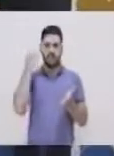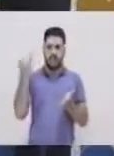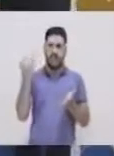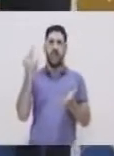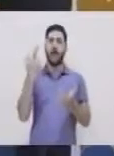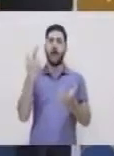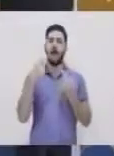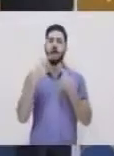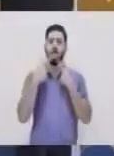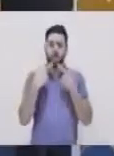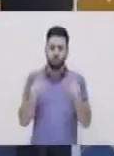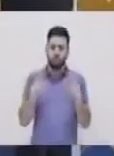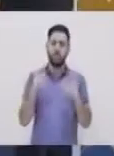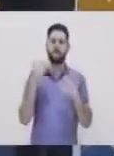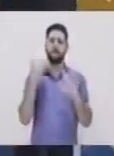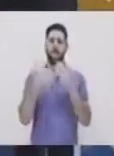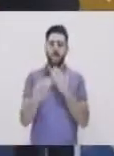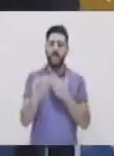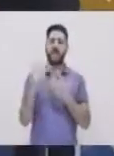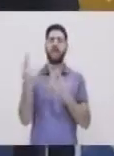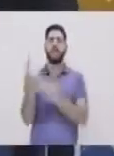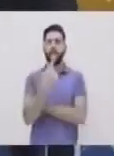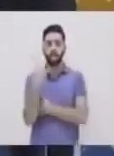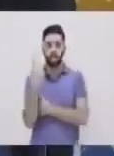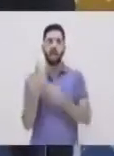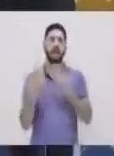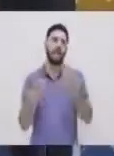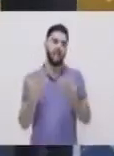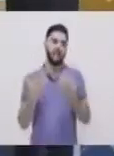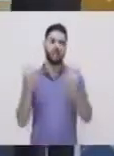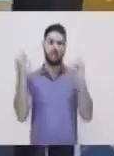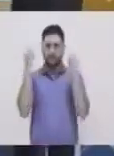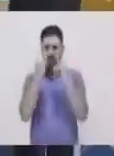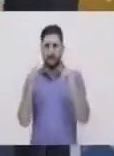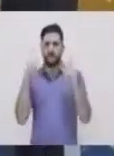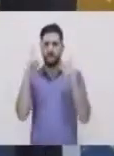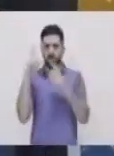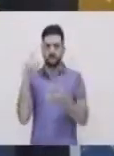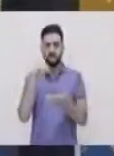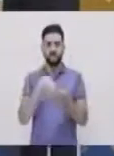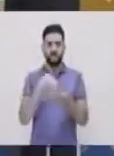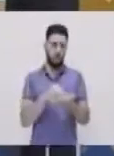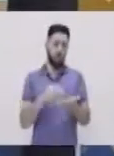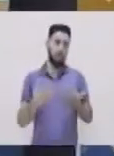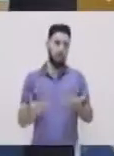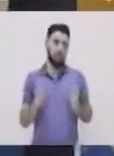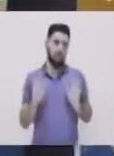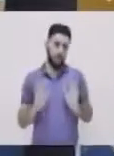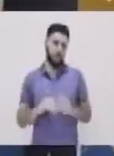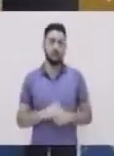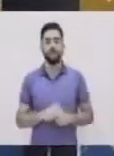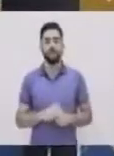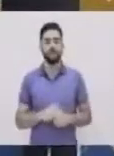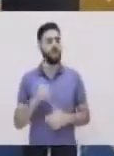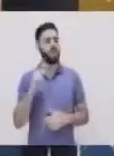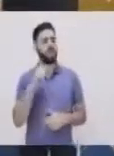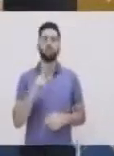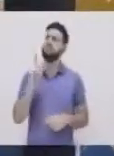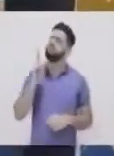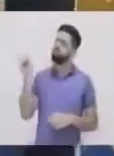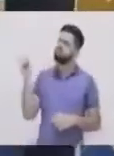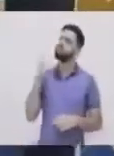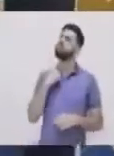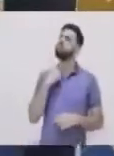un lector, tal vez también que contiene un par de imágenes, más o menos. Muy bien. ¿Y qué te gustaría saber